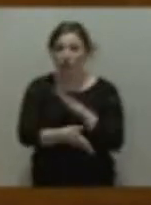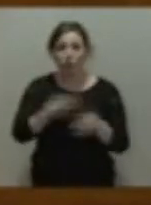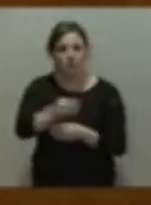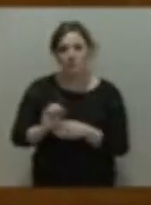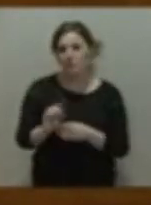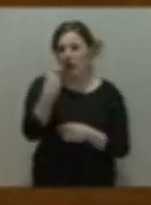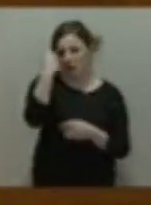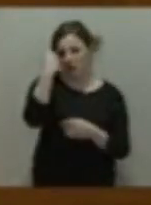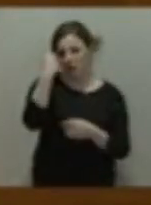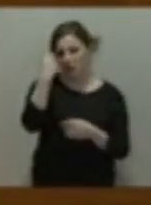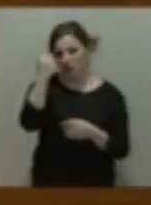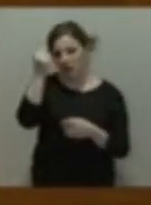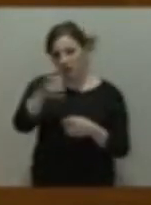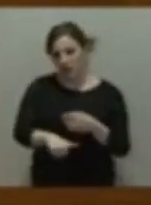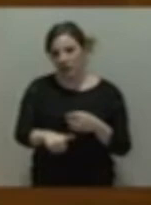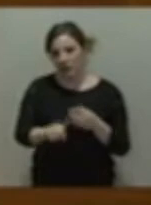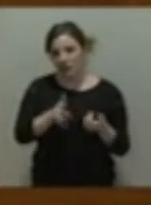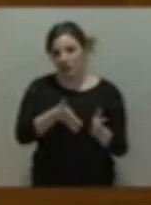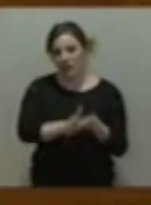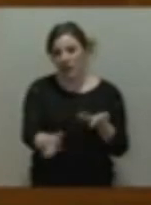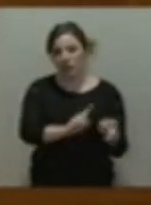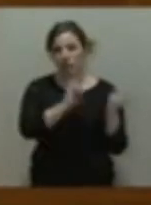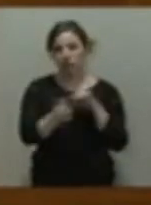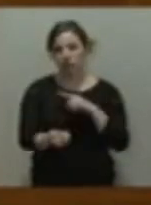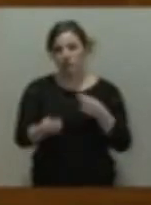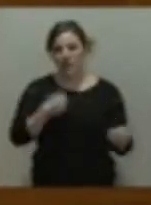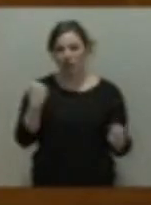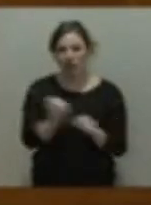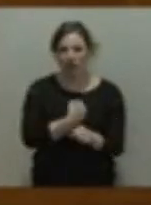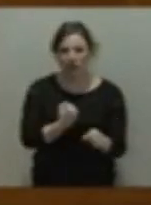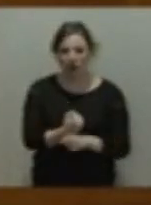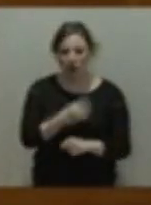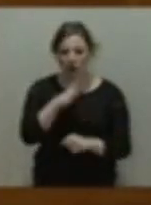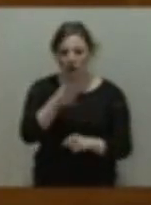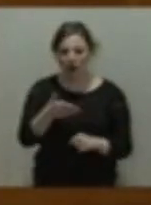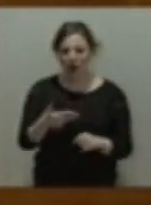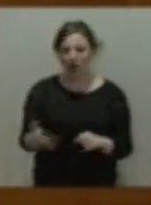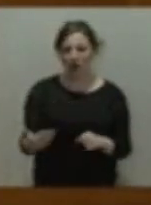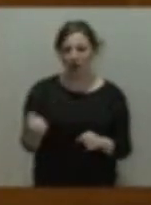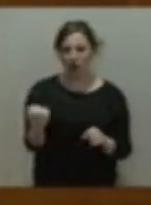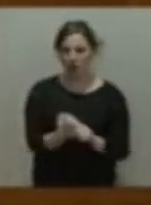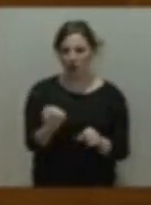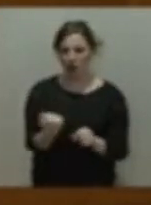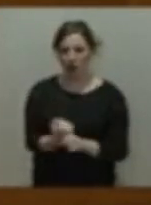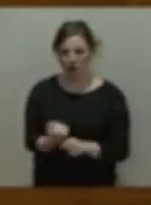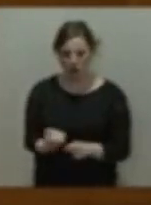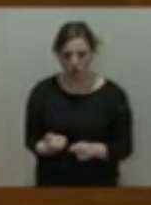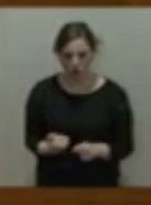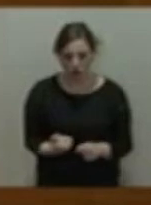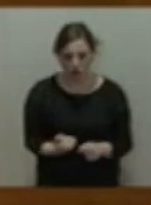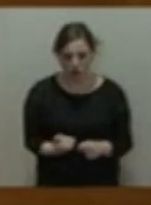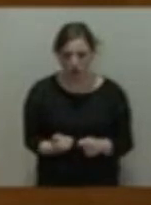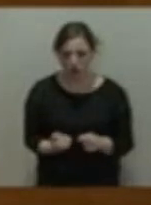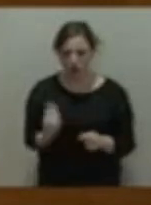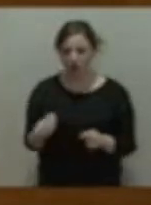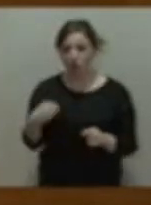en esta selva en que se ha convertido el mercado de trabajo para precarizar el empleo mientras se cumplen